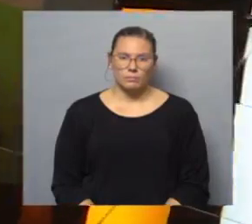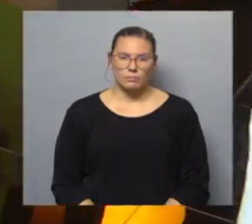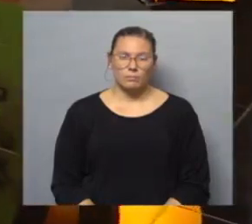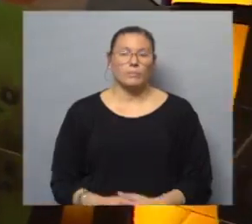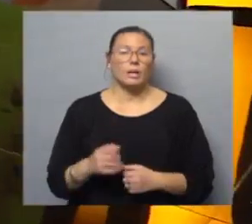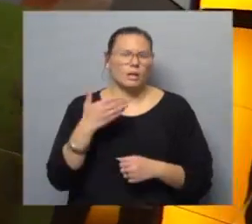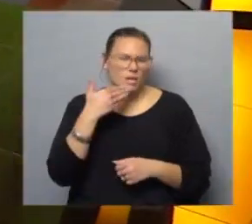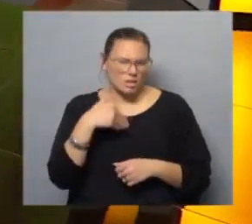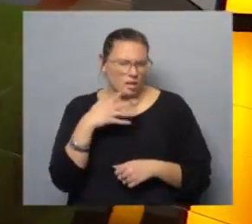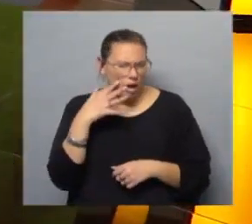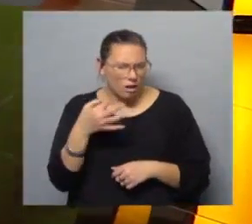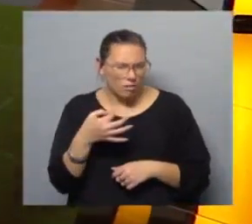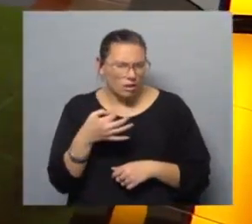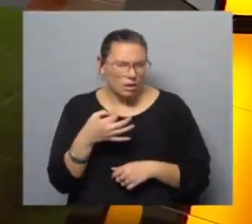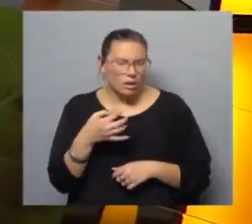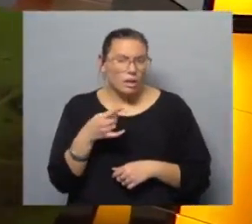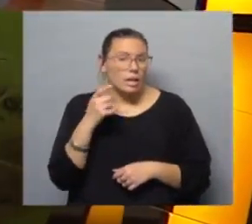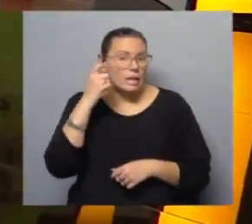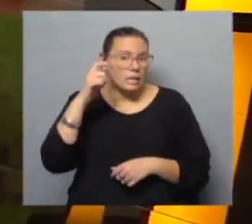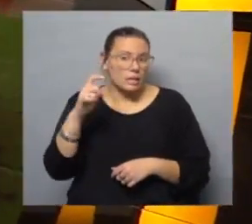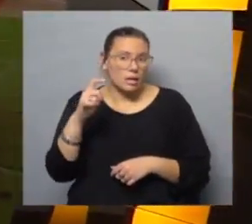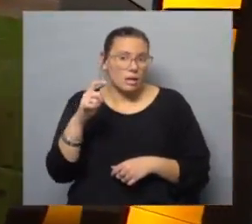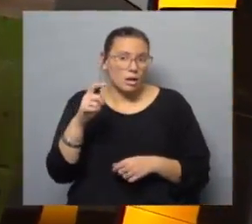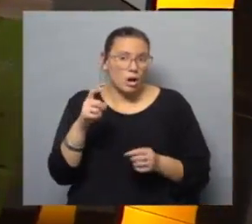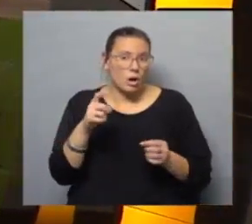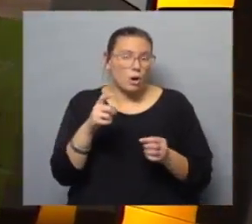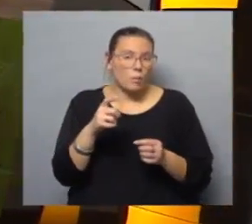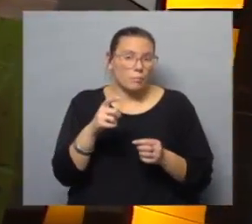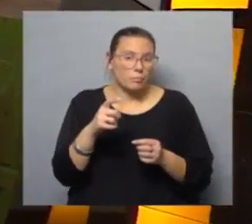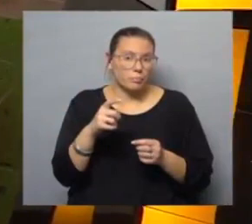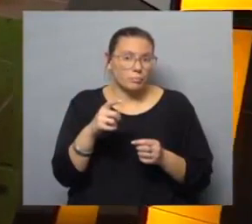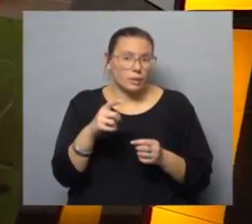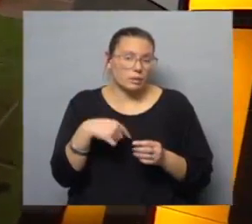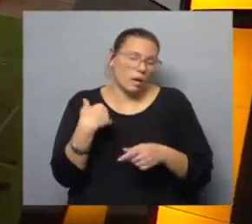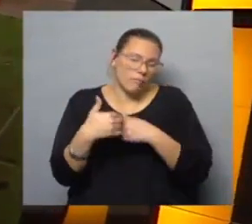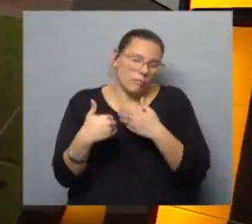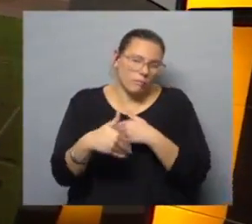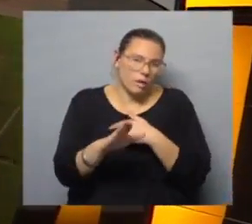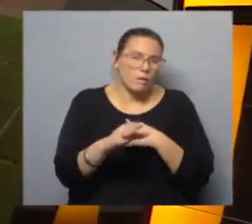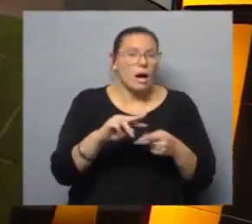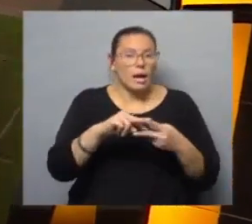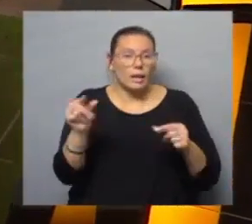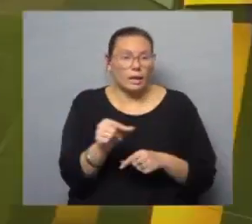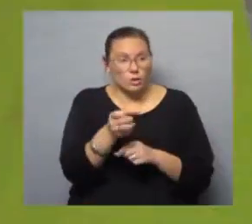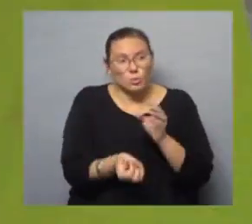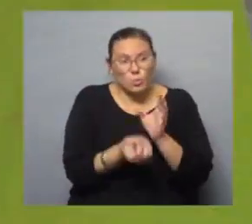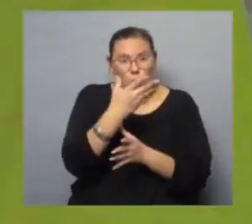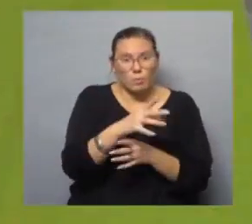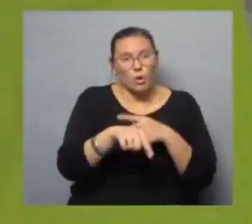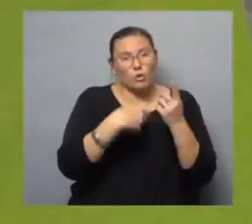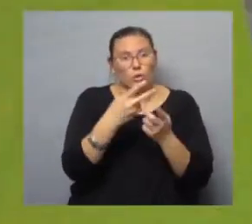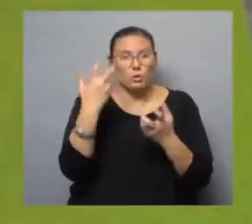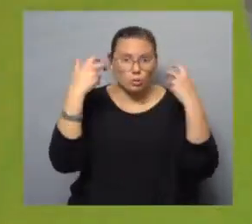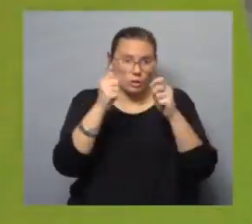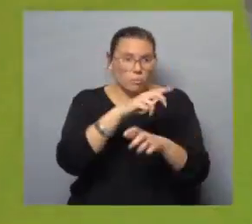Si entendí bien, Alexandra, la idea es traer una carga, en realidad que está en curso, traer carga genética de venados de otra parte